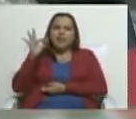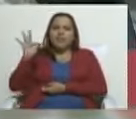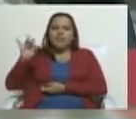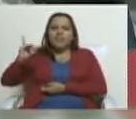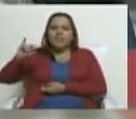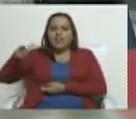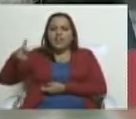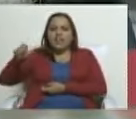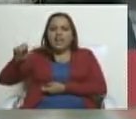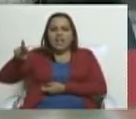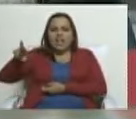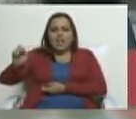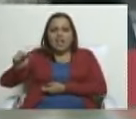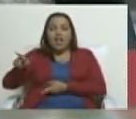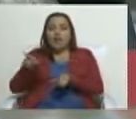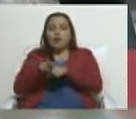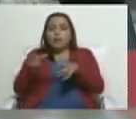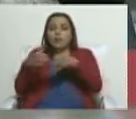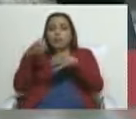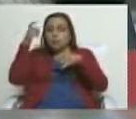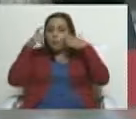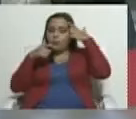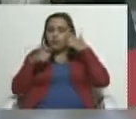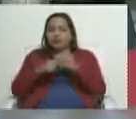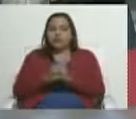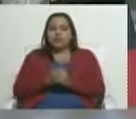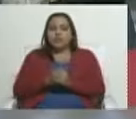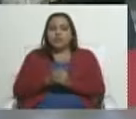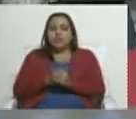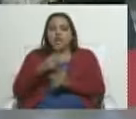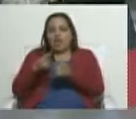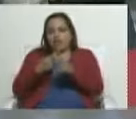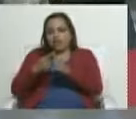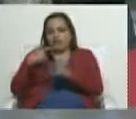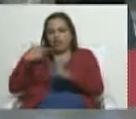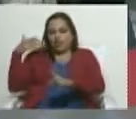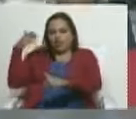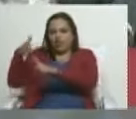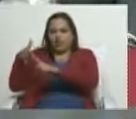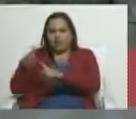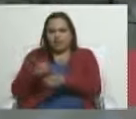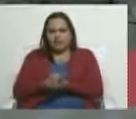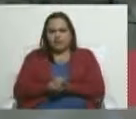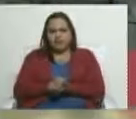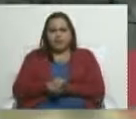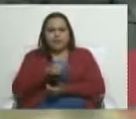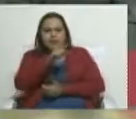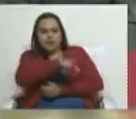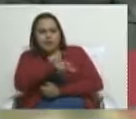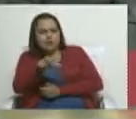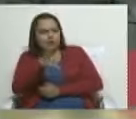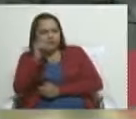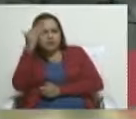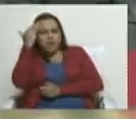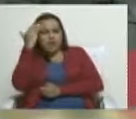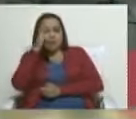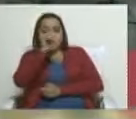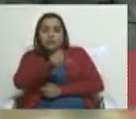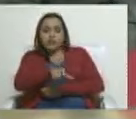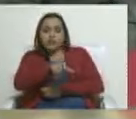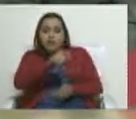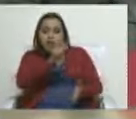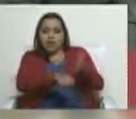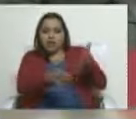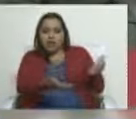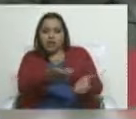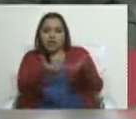el chavismo como fenómeno político, y entonces inmediatamente yo actúo contra eso. Orlando Figuera, para quien no lo saben, fue la persona que quemaron en la Plaza Altamira